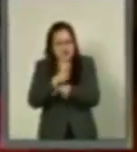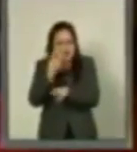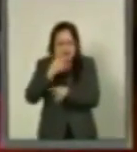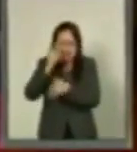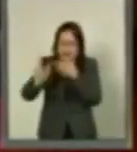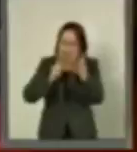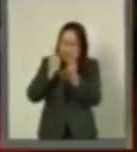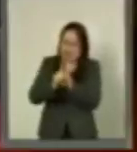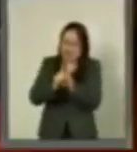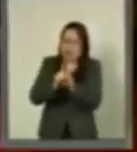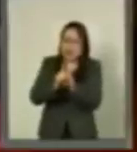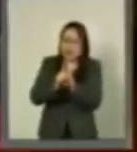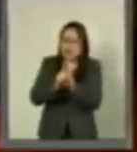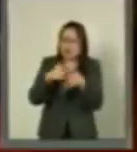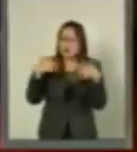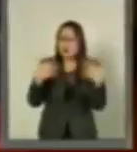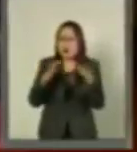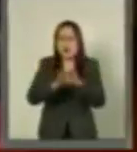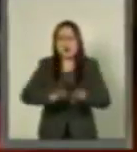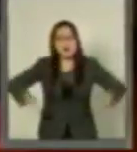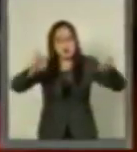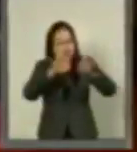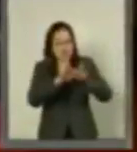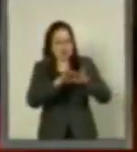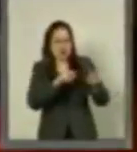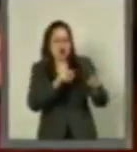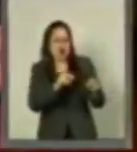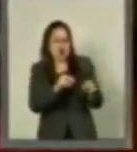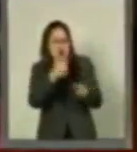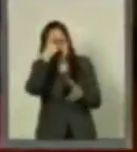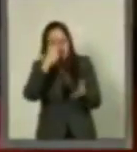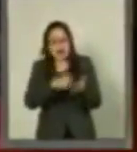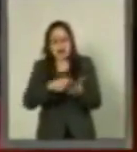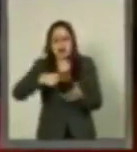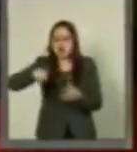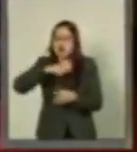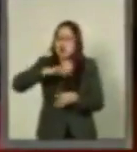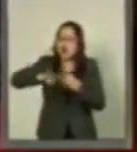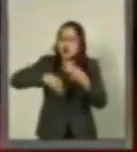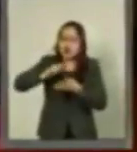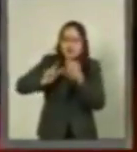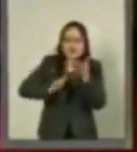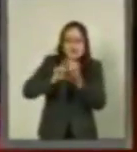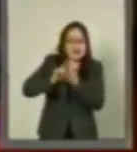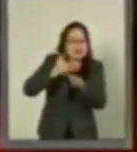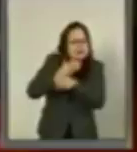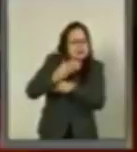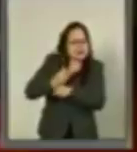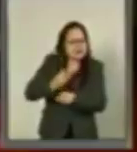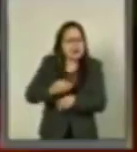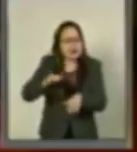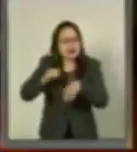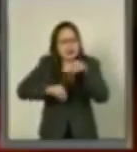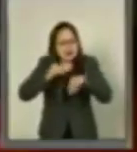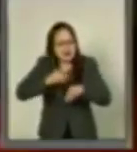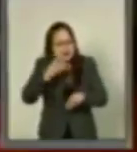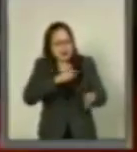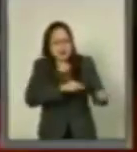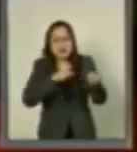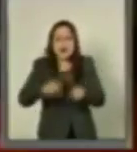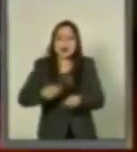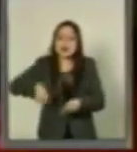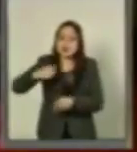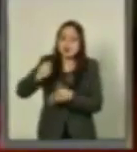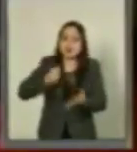reforma. Yo creo que las grandes reformas en las que todas pasaron por aquí, estructurales, le están dando